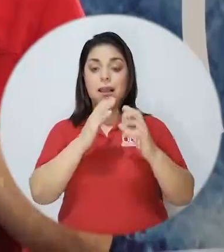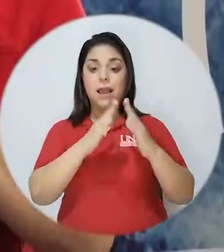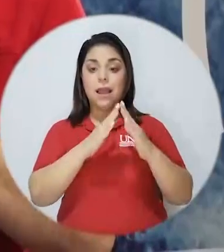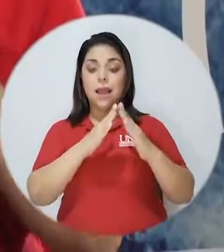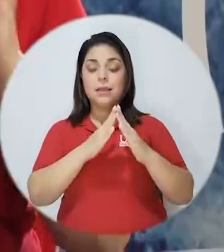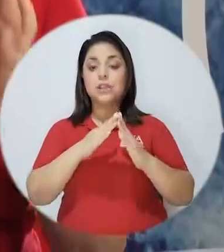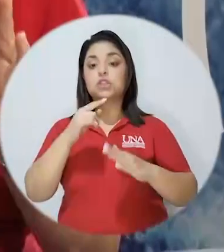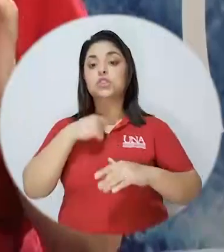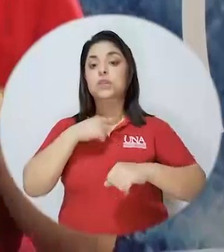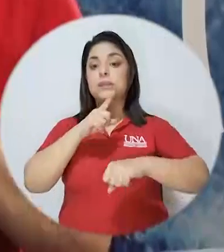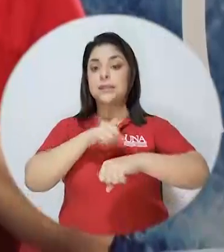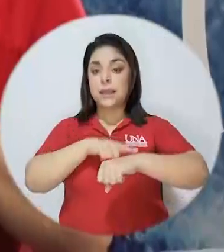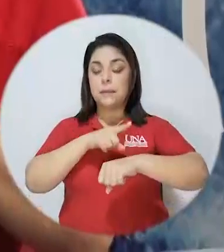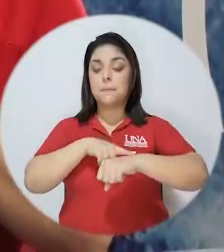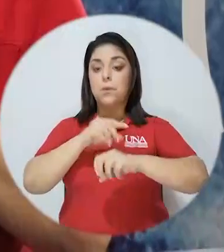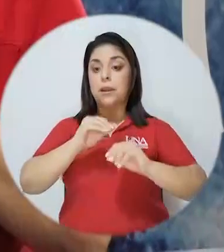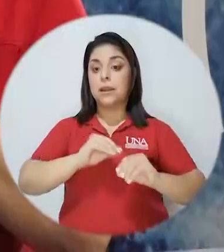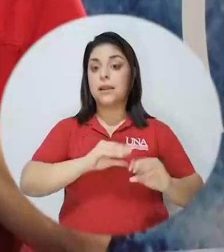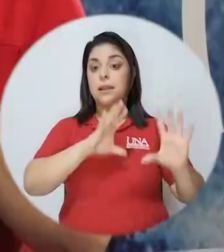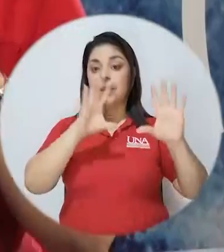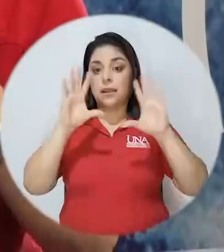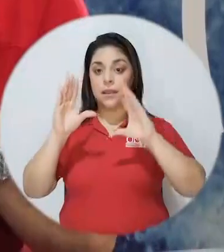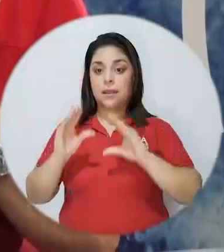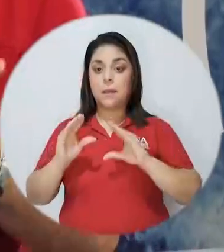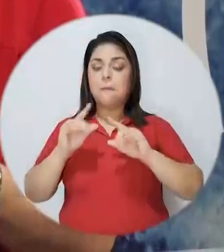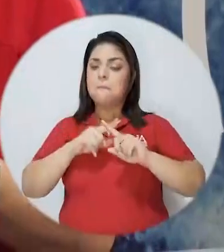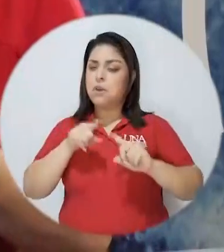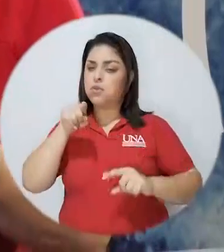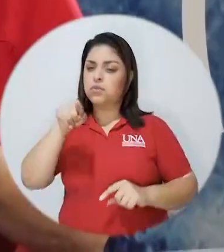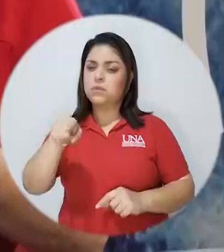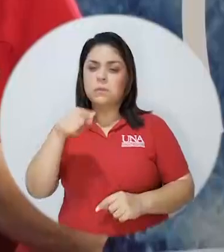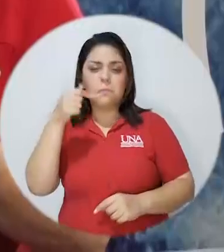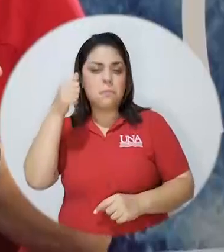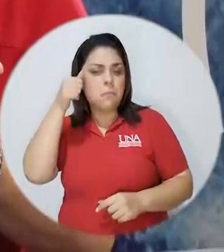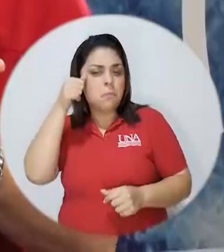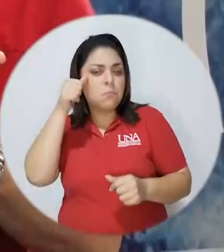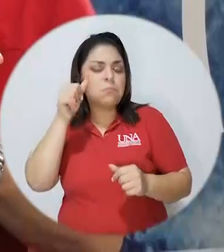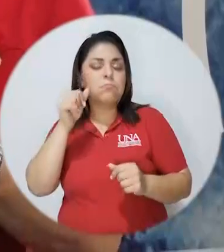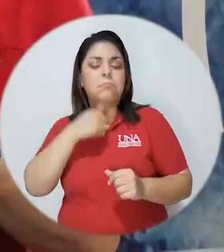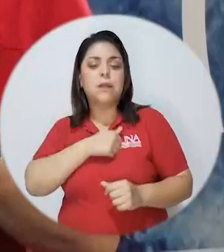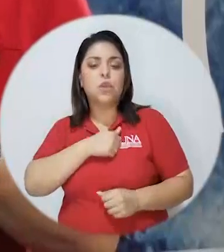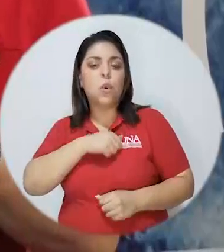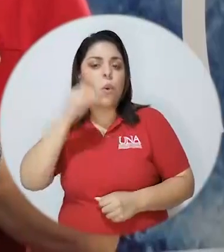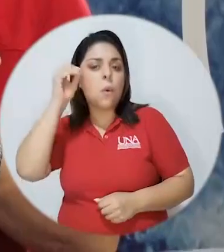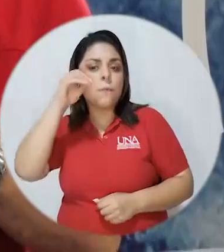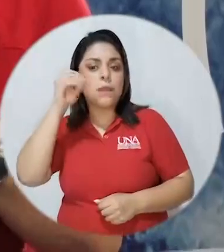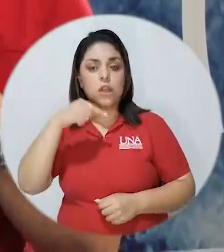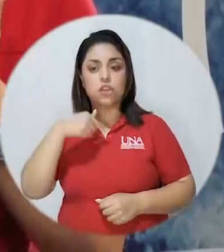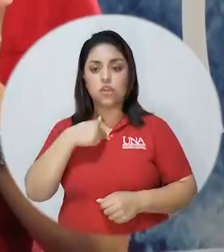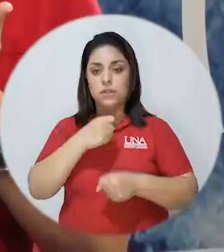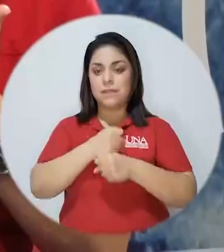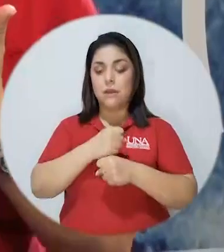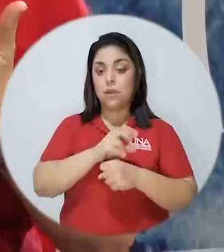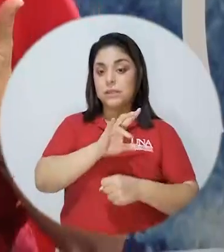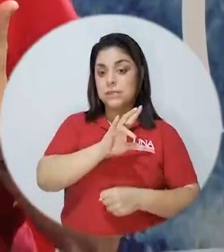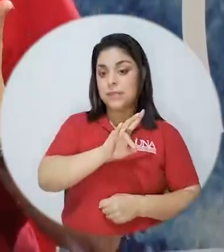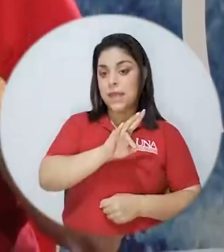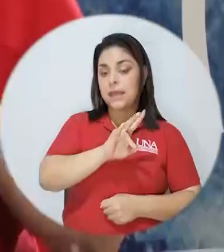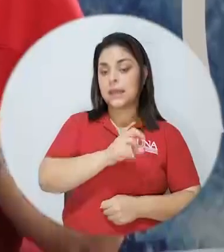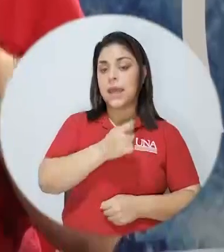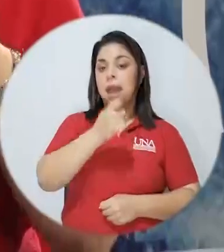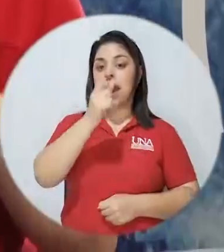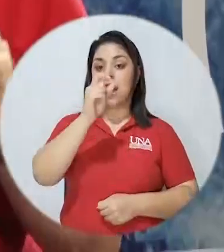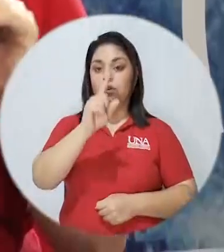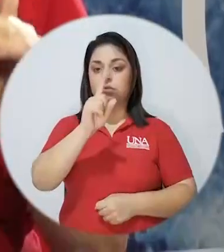teletrabajo, mi jornada es diurna, pero ¿qué le parece si yo trabajo de 7 a 11 y de 2 a